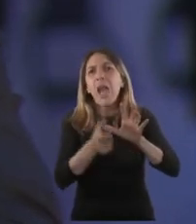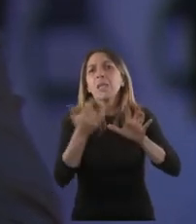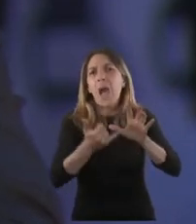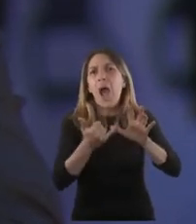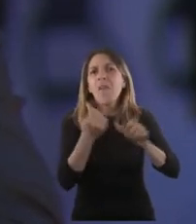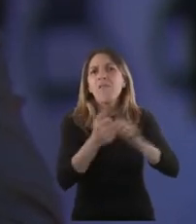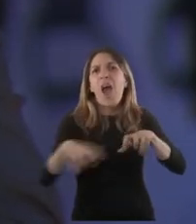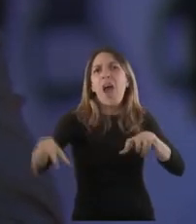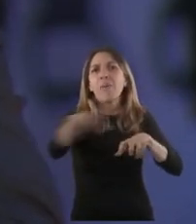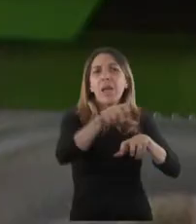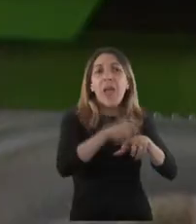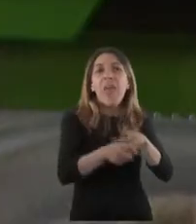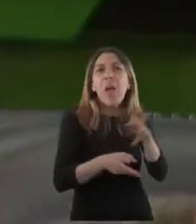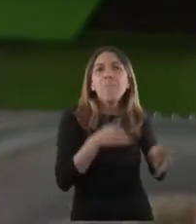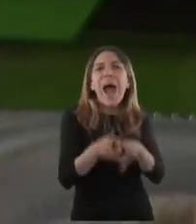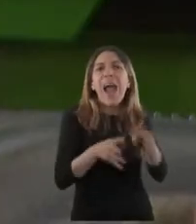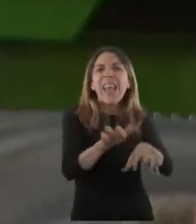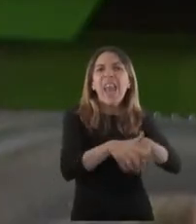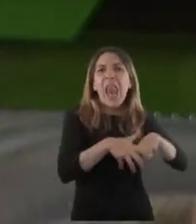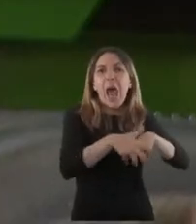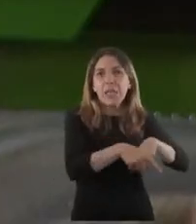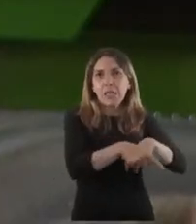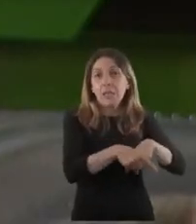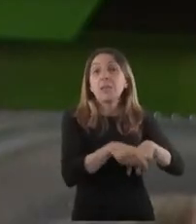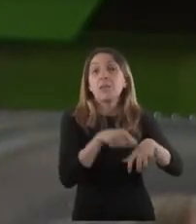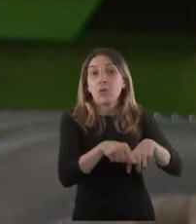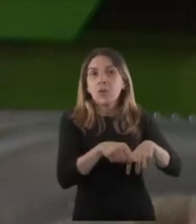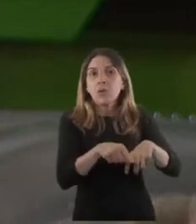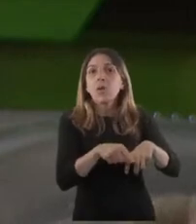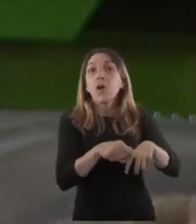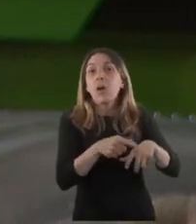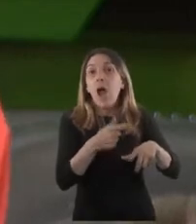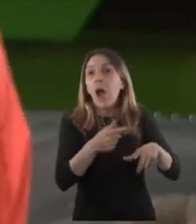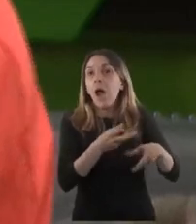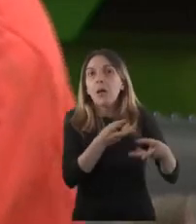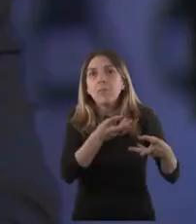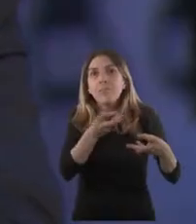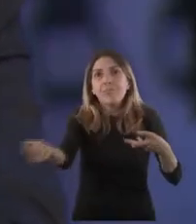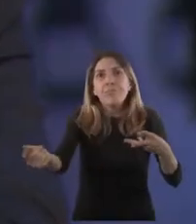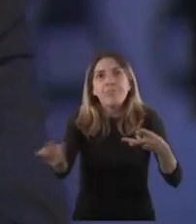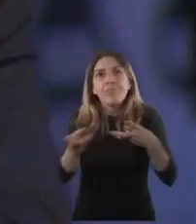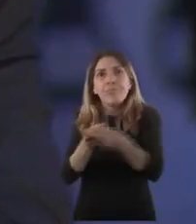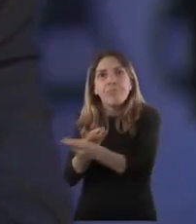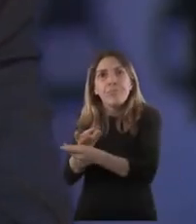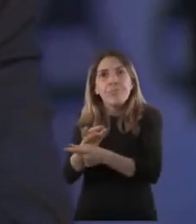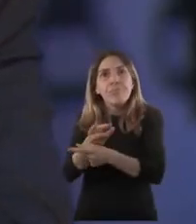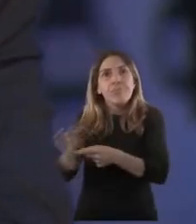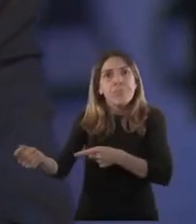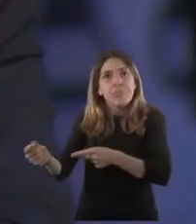exponentes, pero que ha ido sumando y desarrollando proveedores de distintos